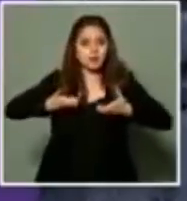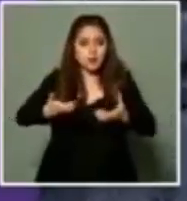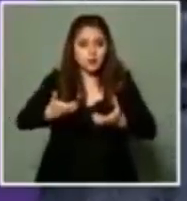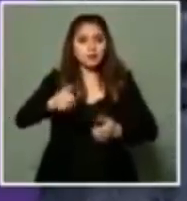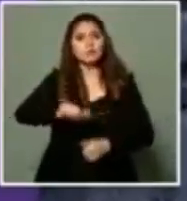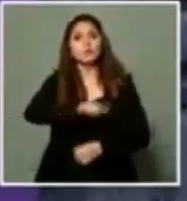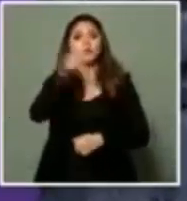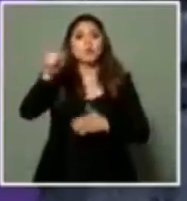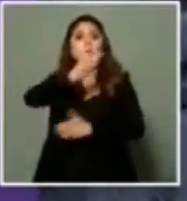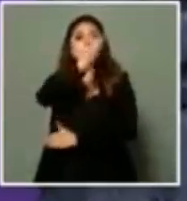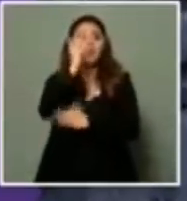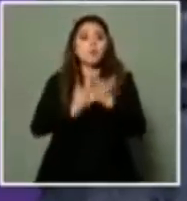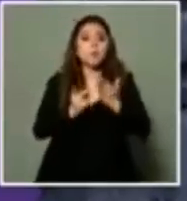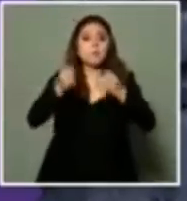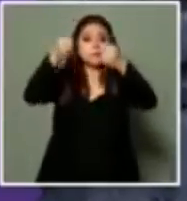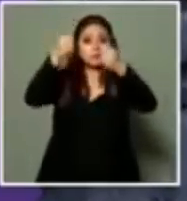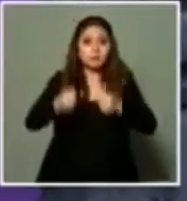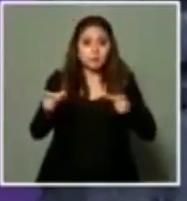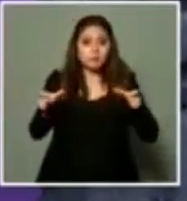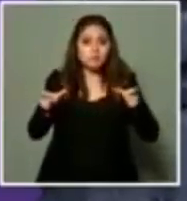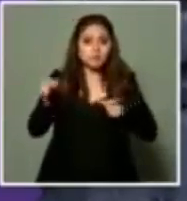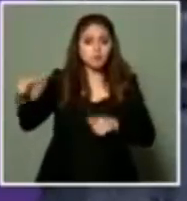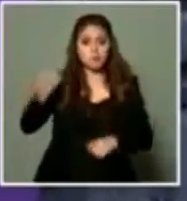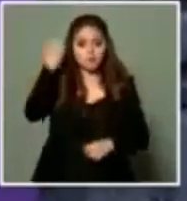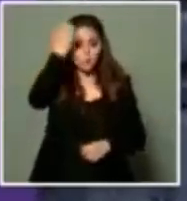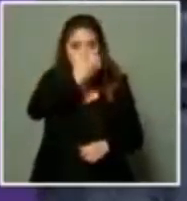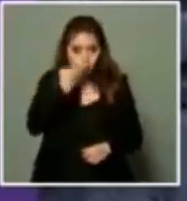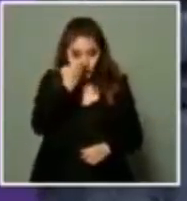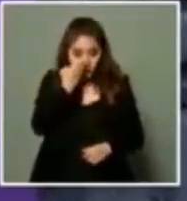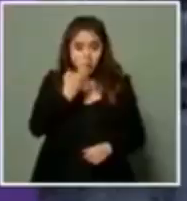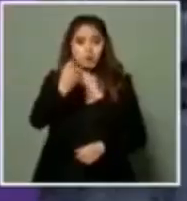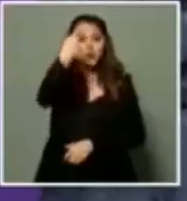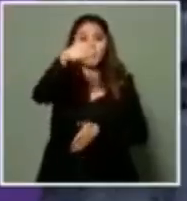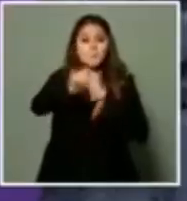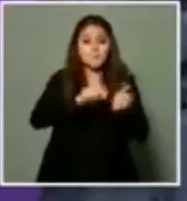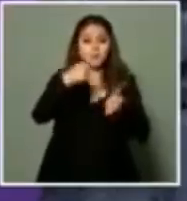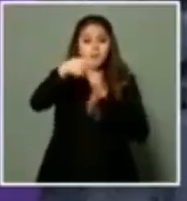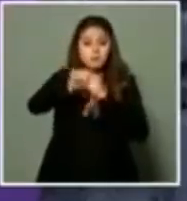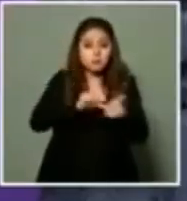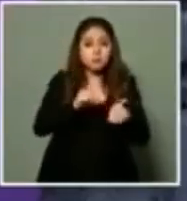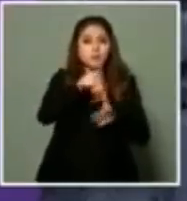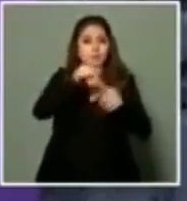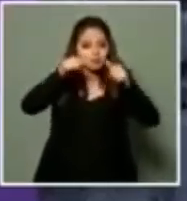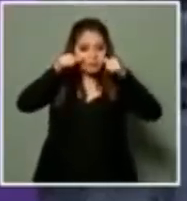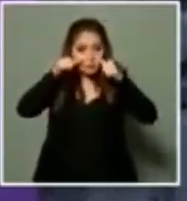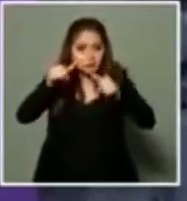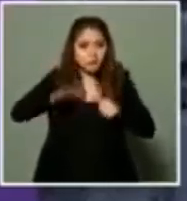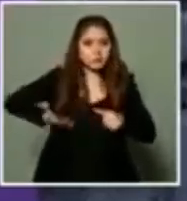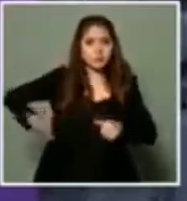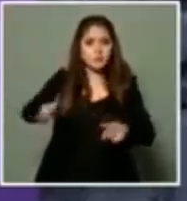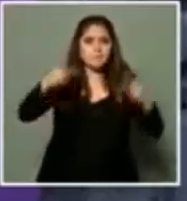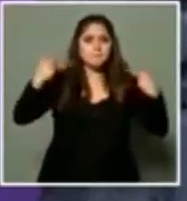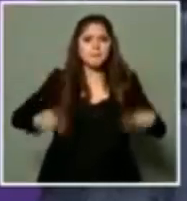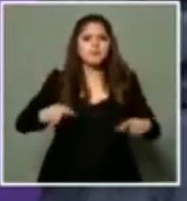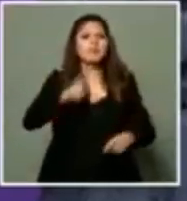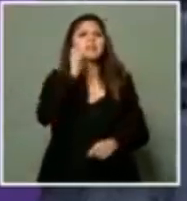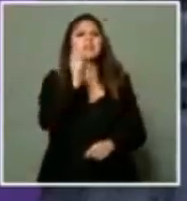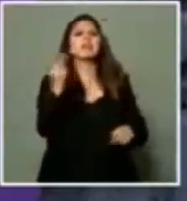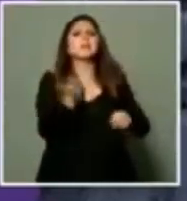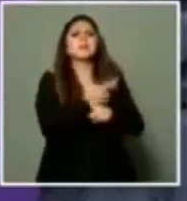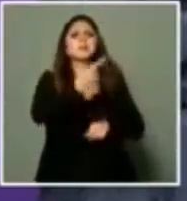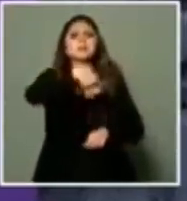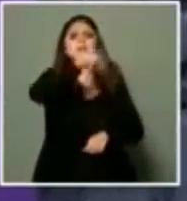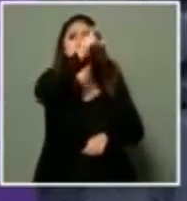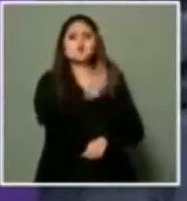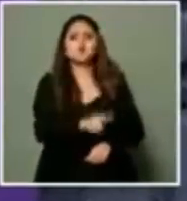las escuelas es nuestra prioridad. Supervisión mensual de la ciudadanía hacia los policías.